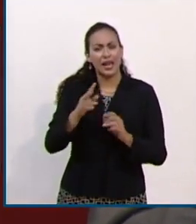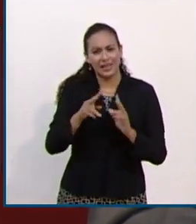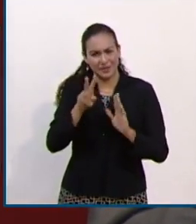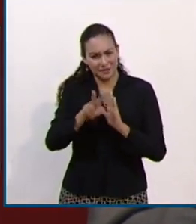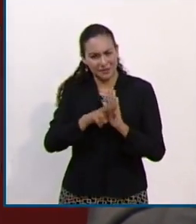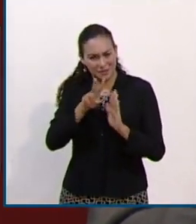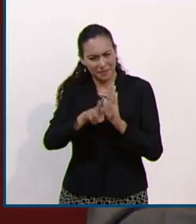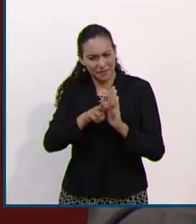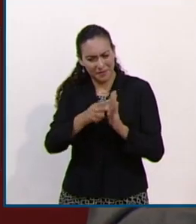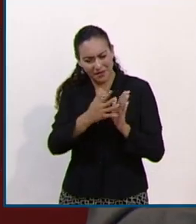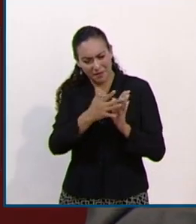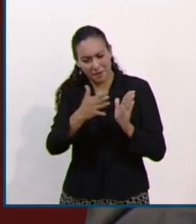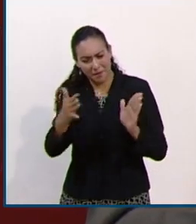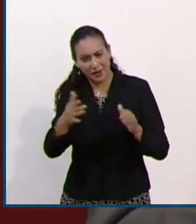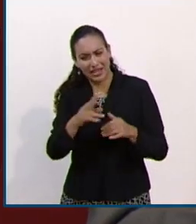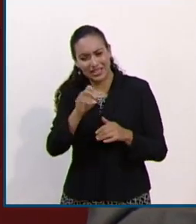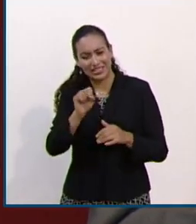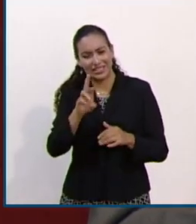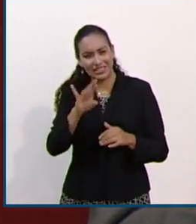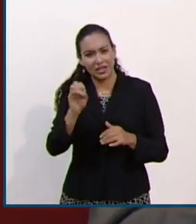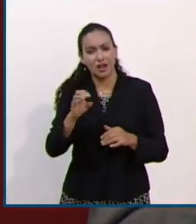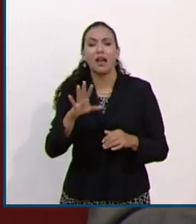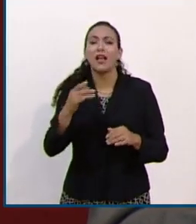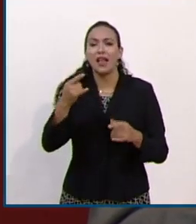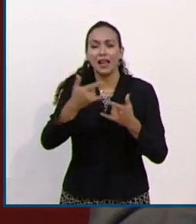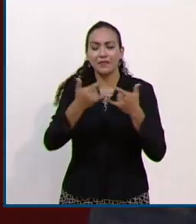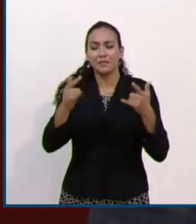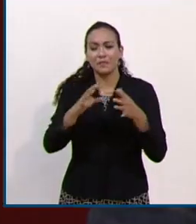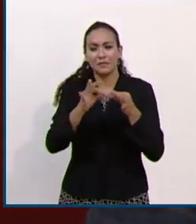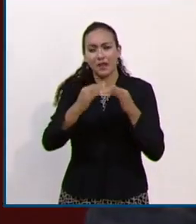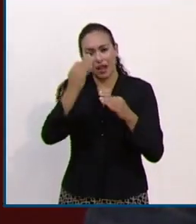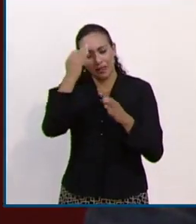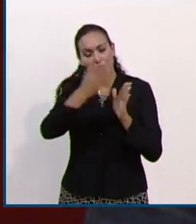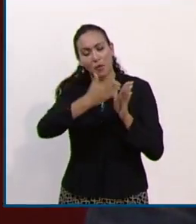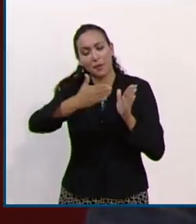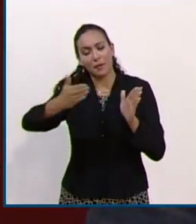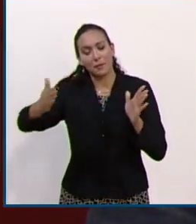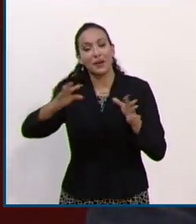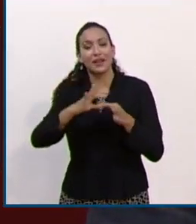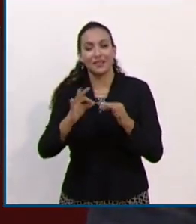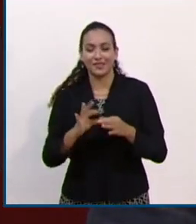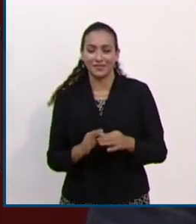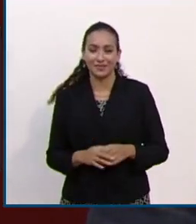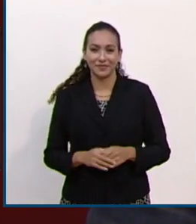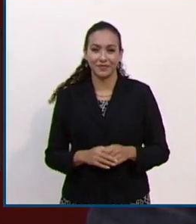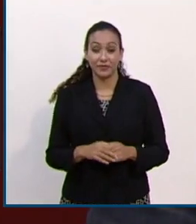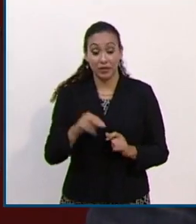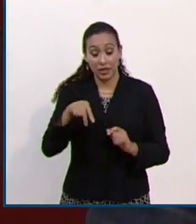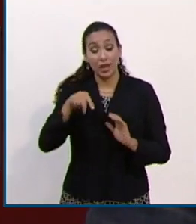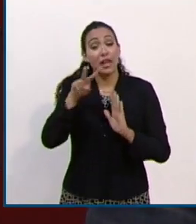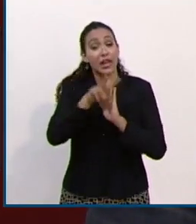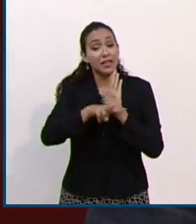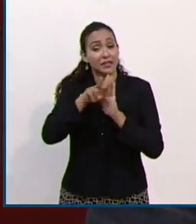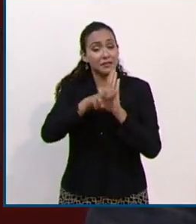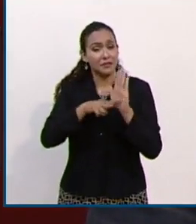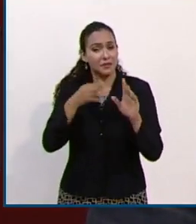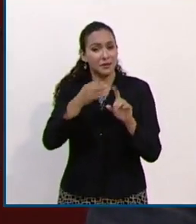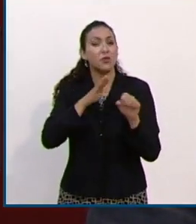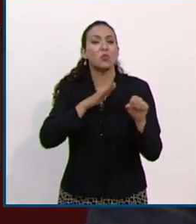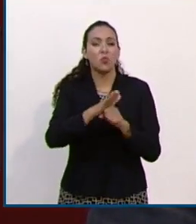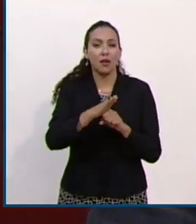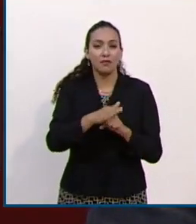de este alto tribunal en distintas etapas históricas de nuestro país. Este video trata de llevar con un